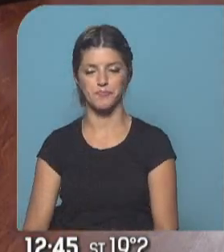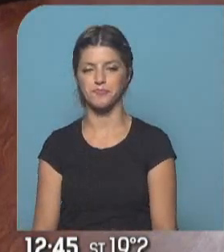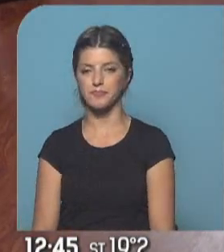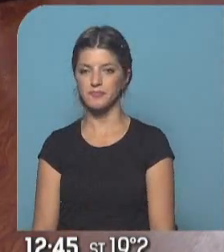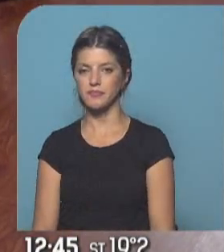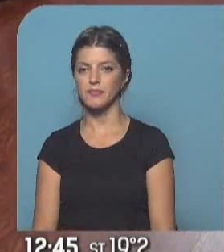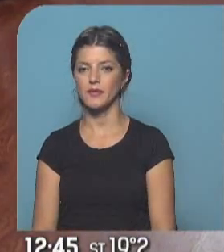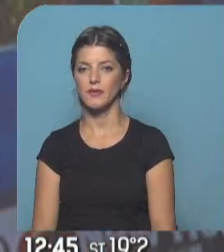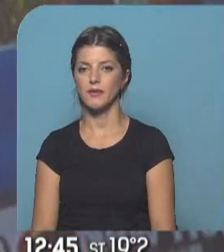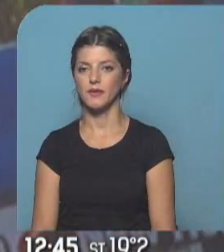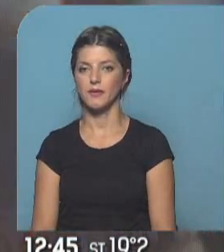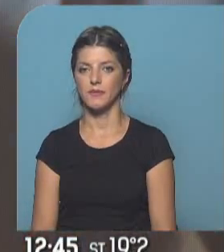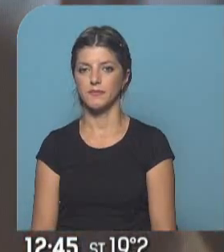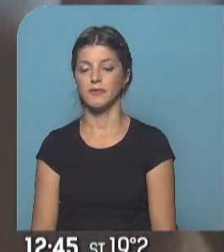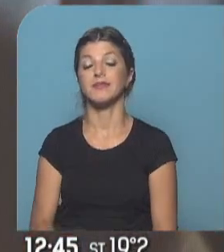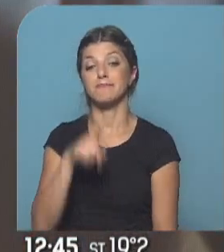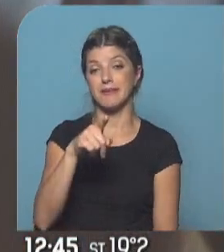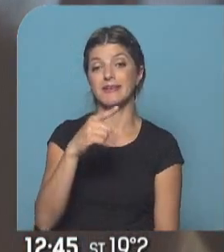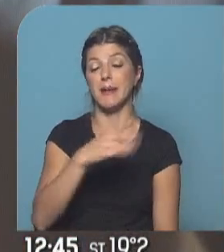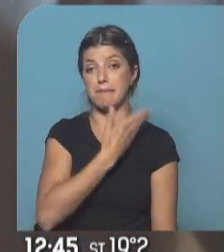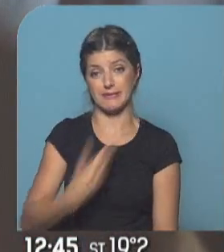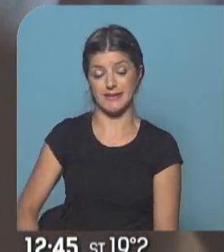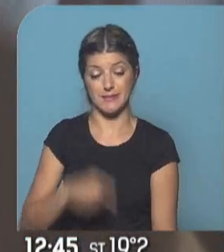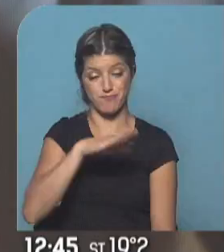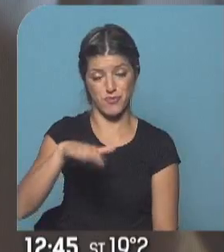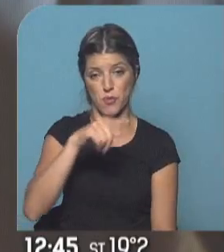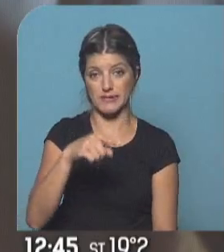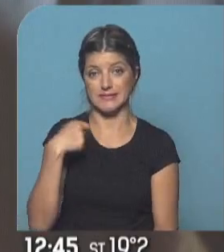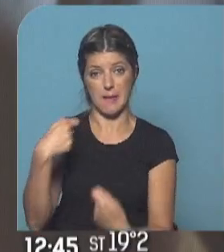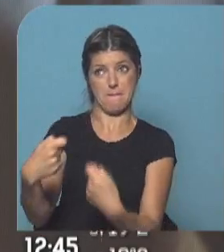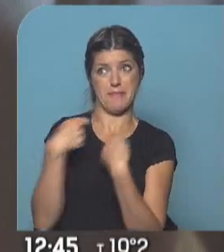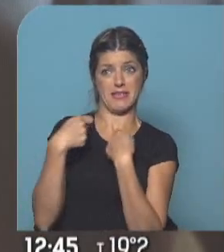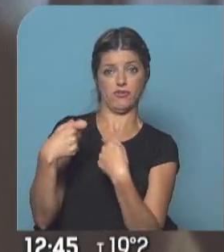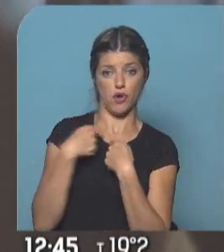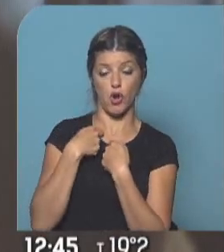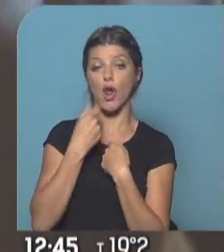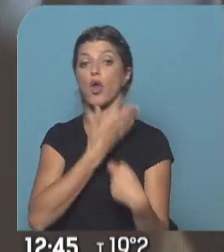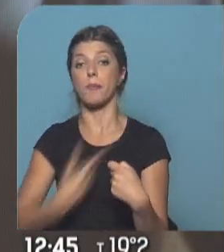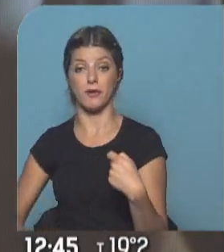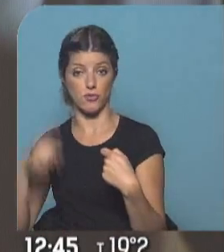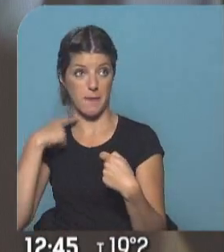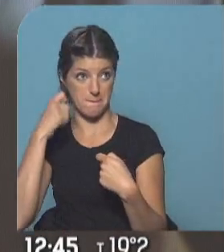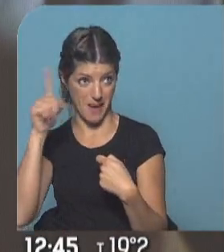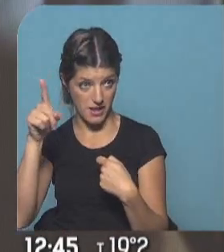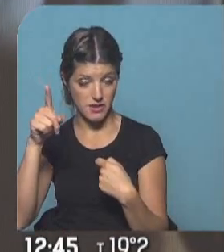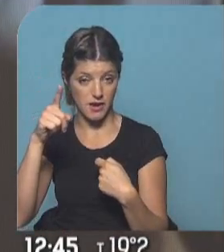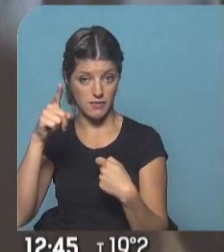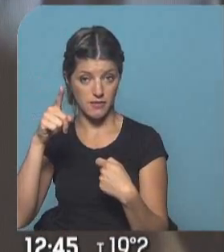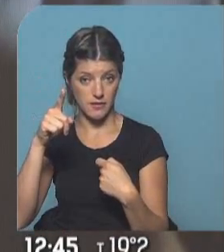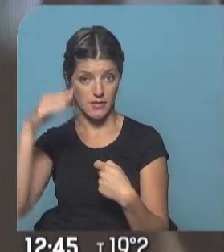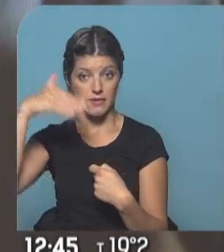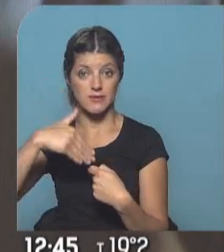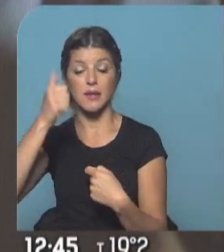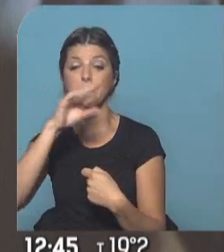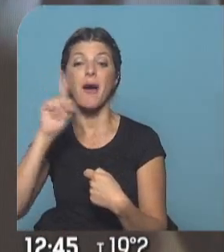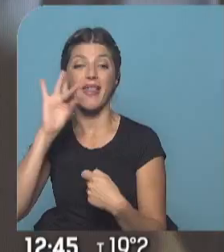todo garantizada es Charles Puigdemont, porque en estos momentos se encuentra muy presionado desde el gobierno central, o sea, Madrid, que le está dando esta